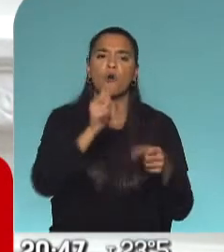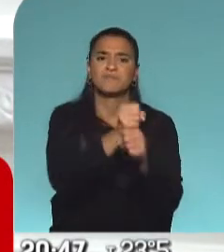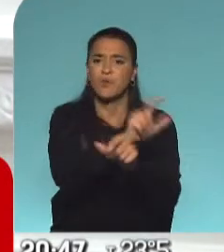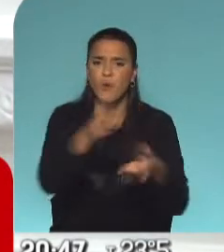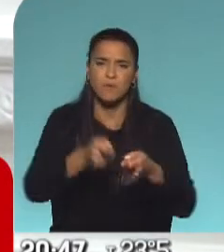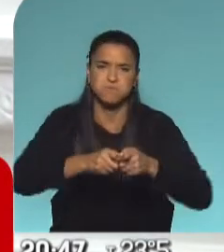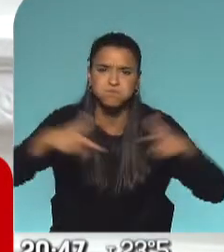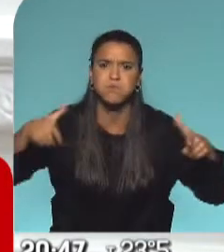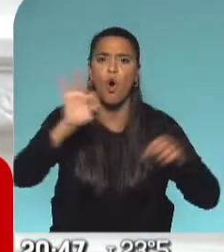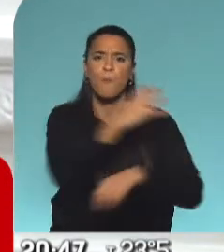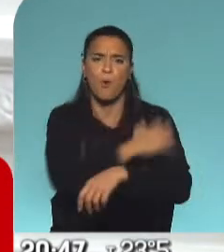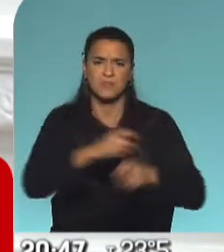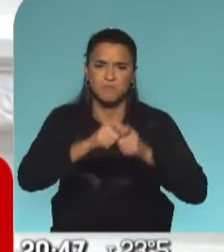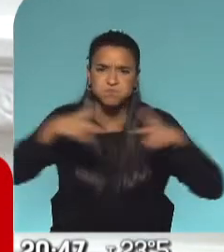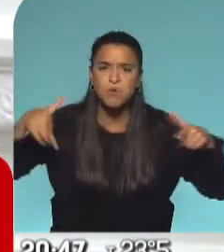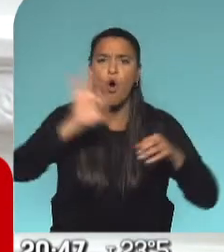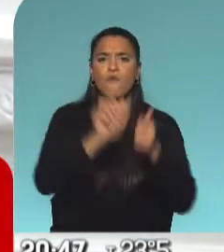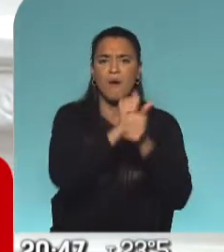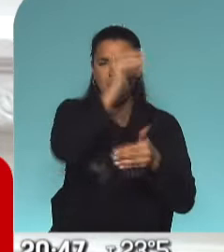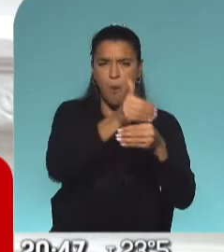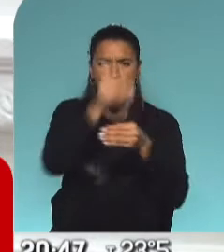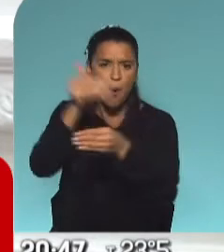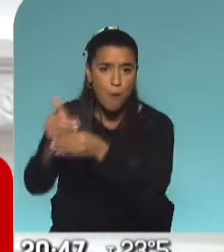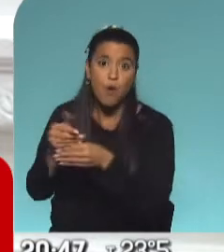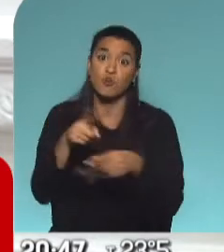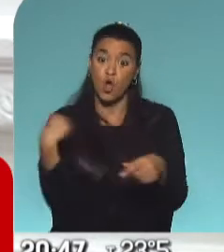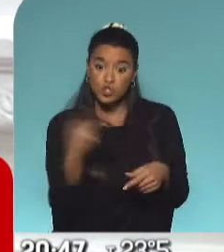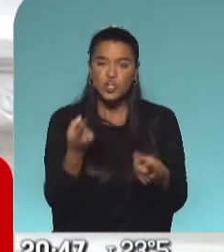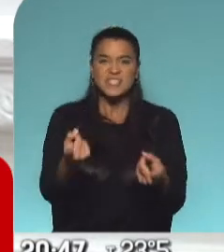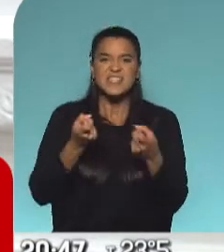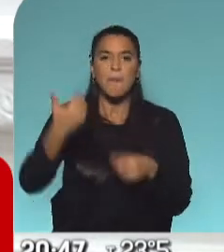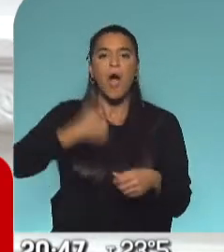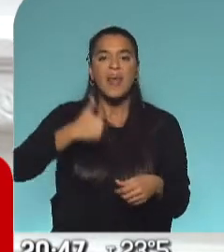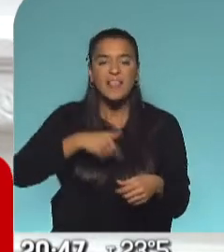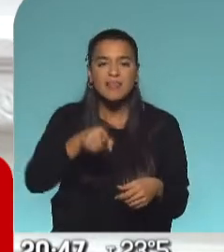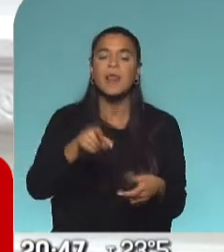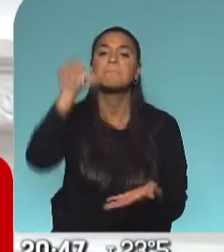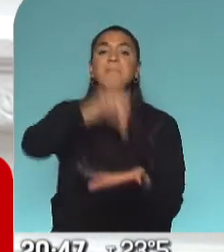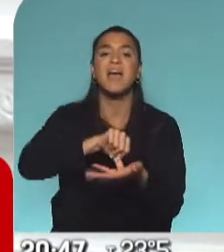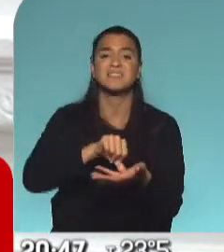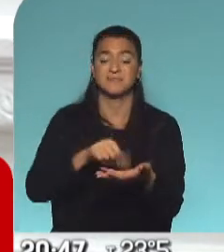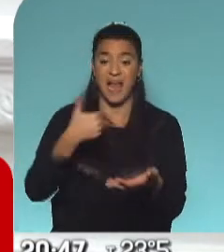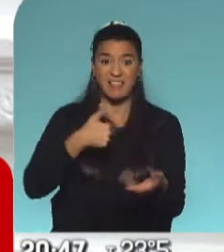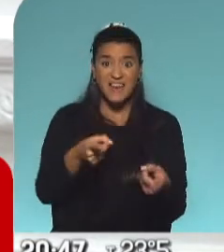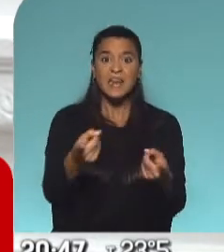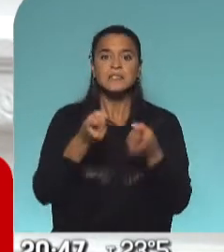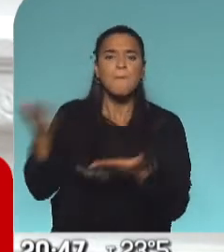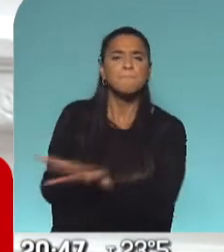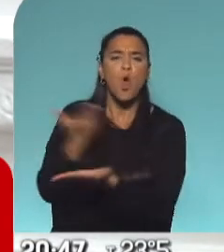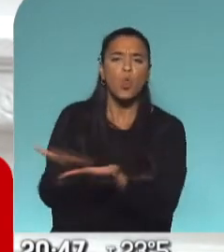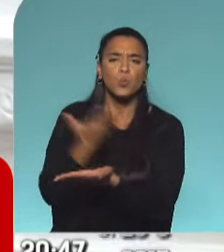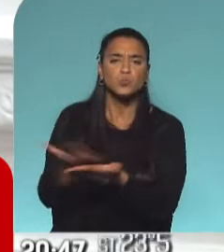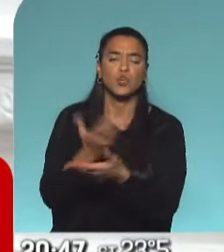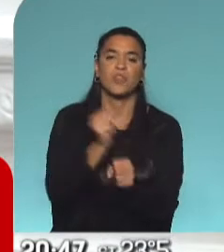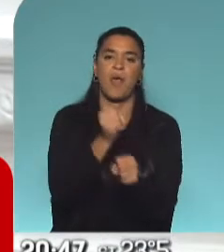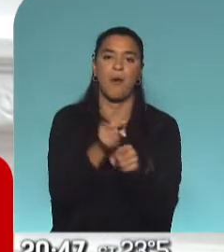de la pobreza, cierre de fábricas. Nosotros necesitamos, la Argentina es un país que necesita producción y